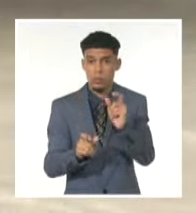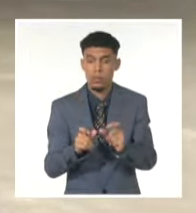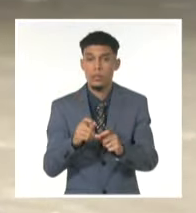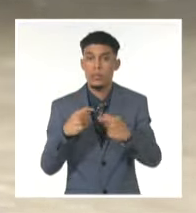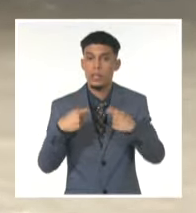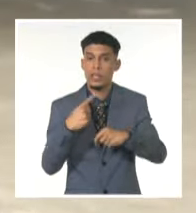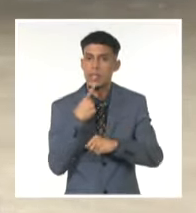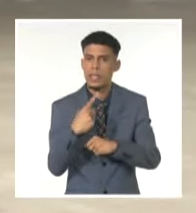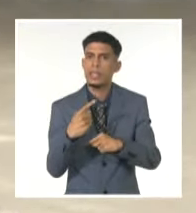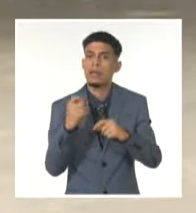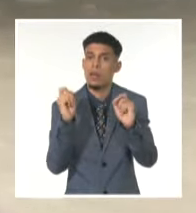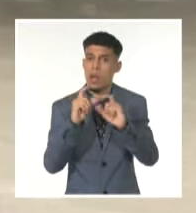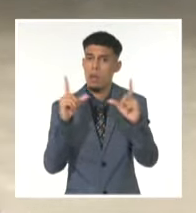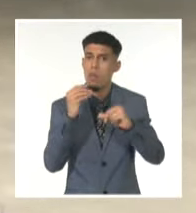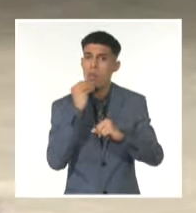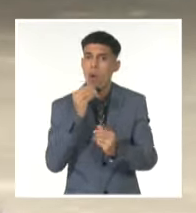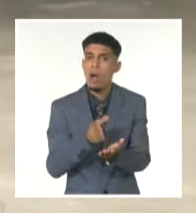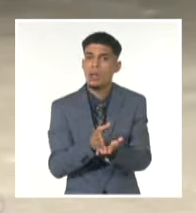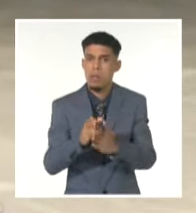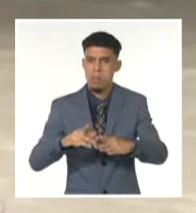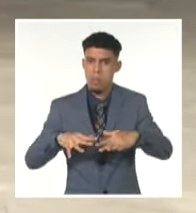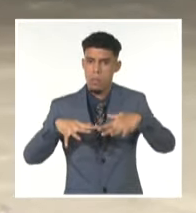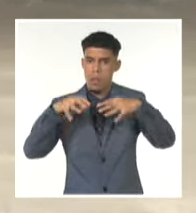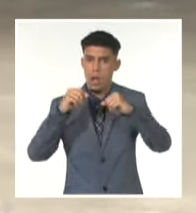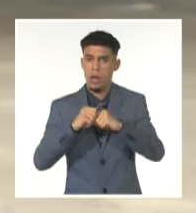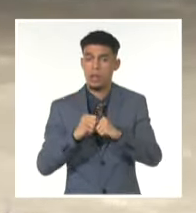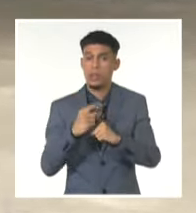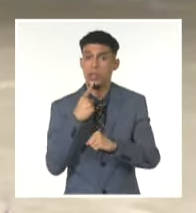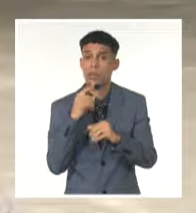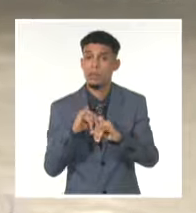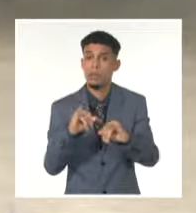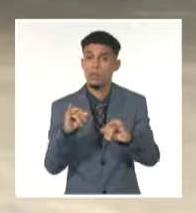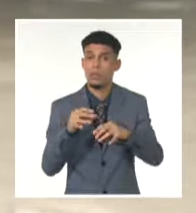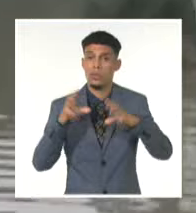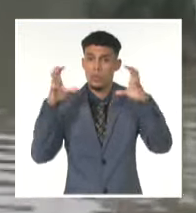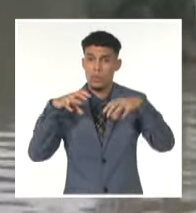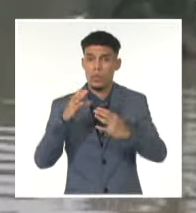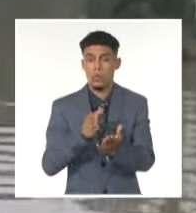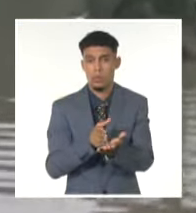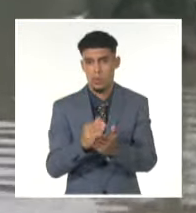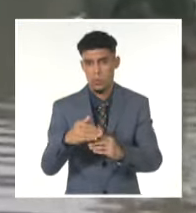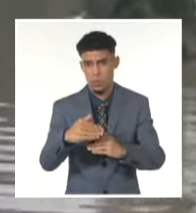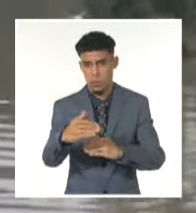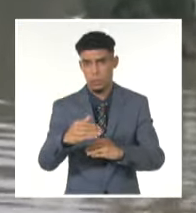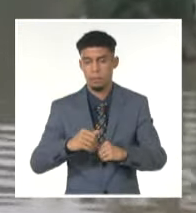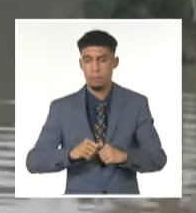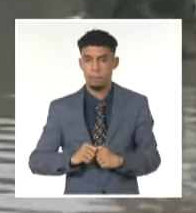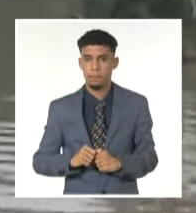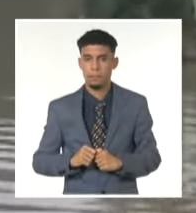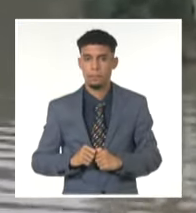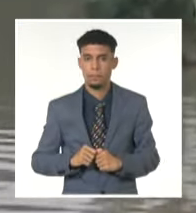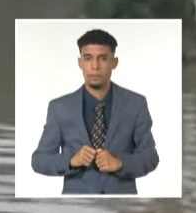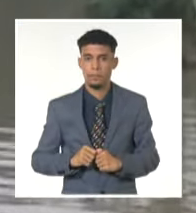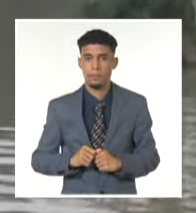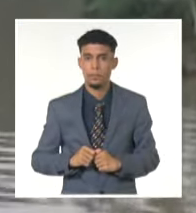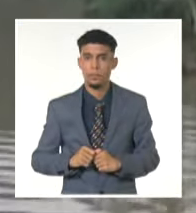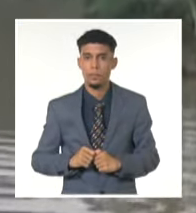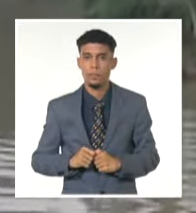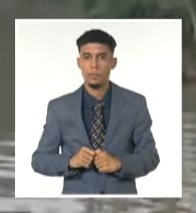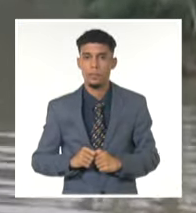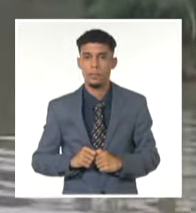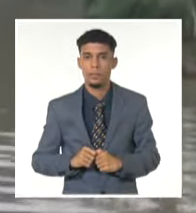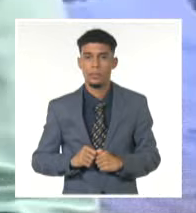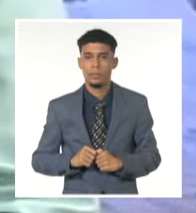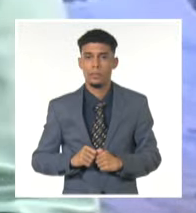ante posibles elevaciones, pues se anuncia que las lluvias continúen. Roldis Yasser y José Ignacio Rodríguez, Canal Cubano